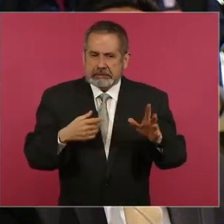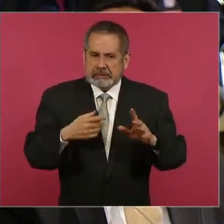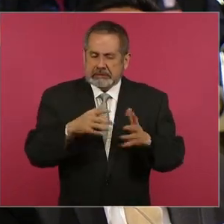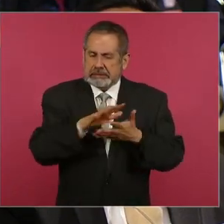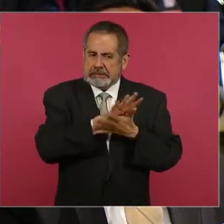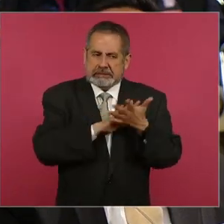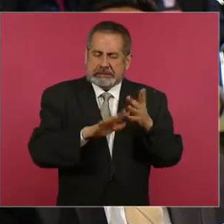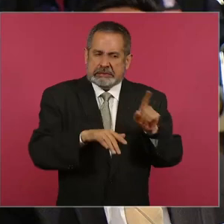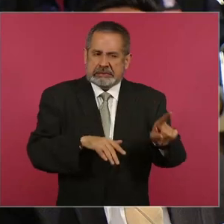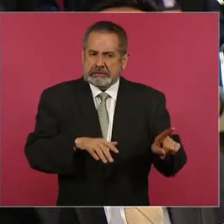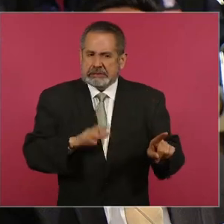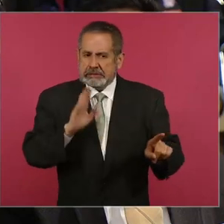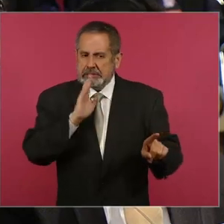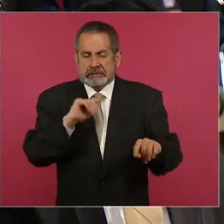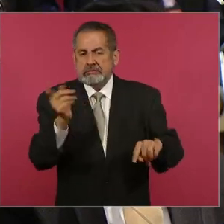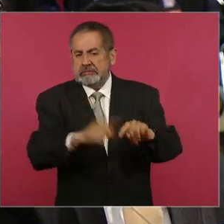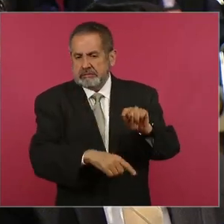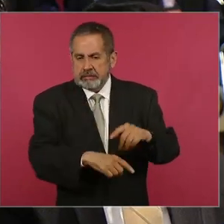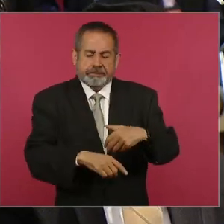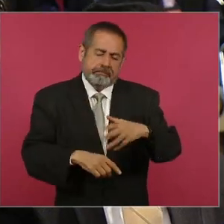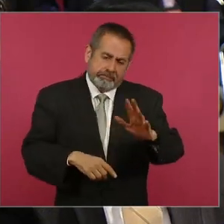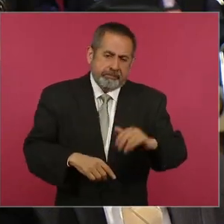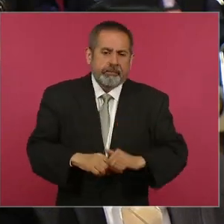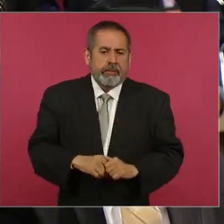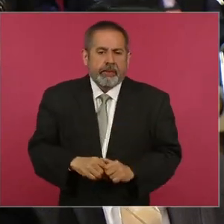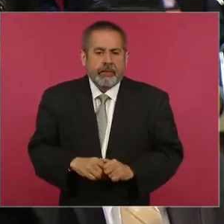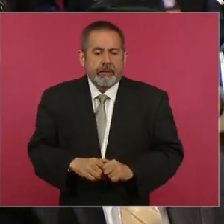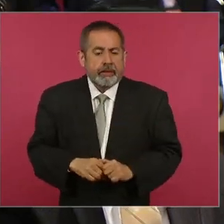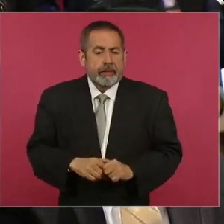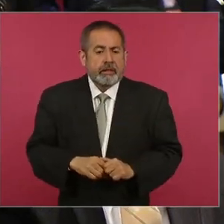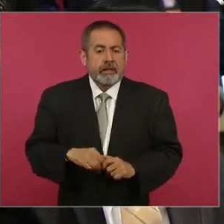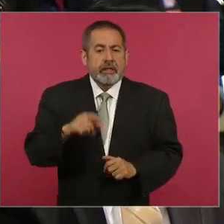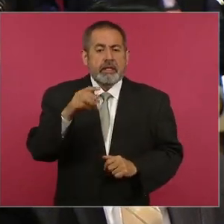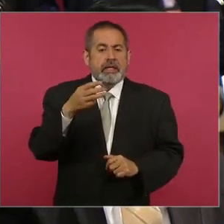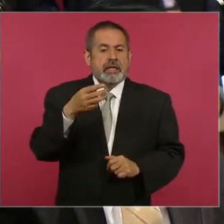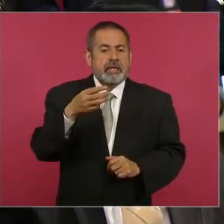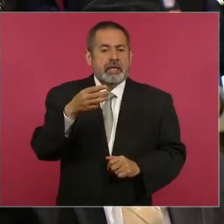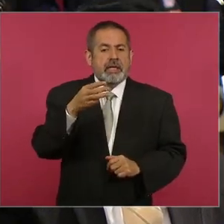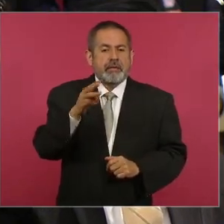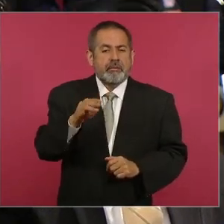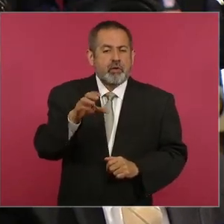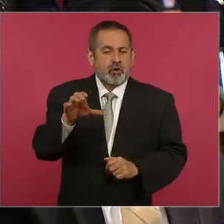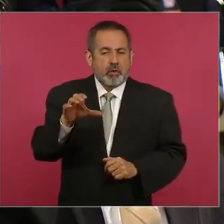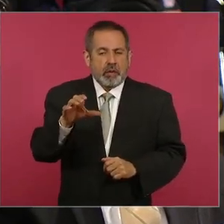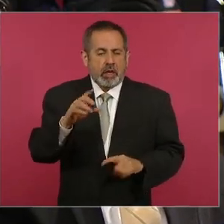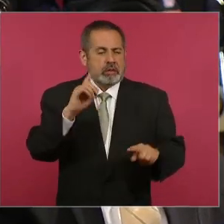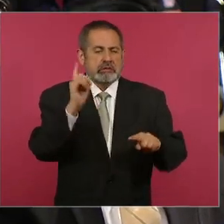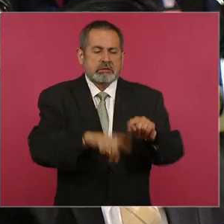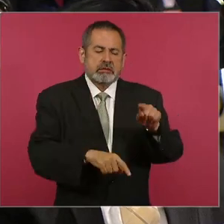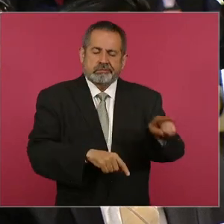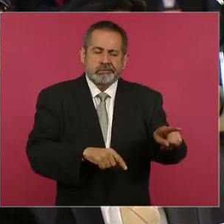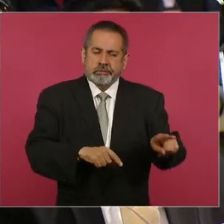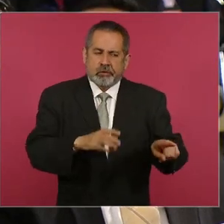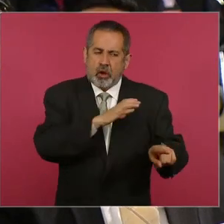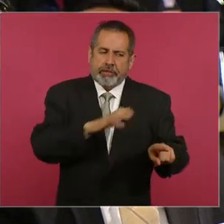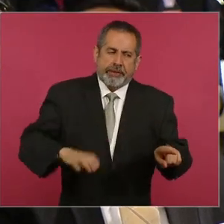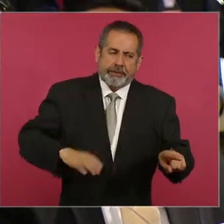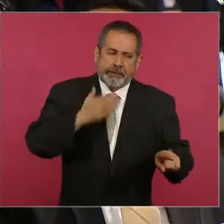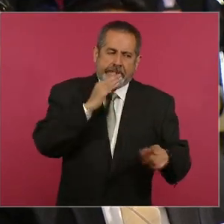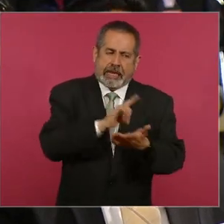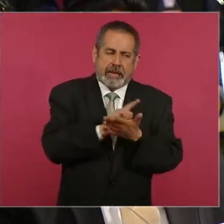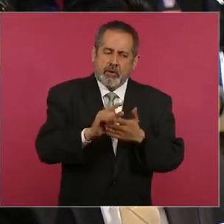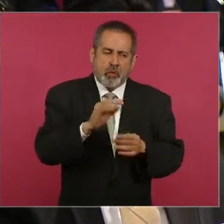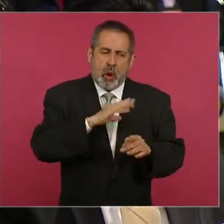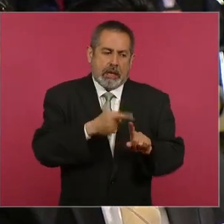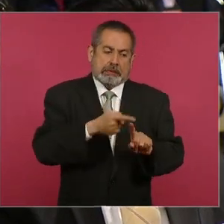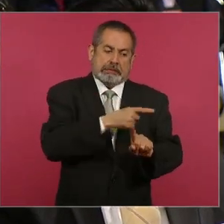turbio, efectivamente, y fue bajado de MC, no lo quisieron ahí entonces para que fuera o